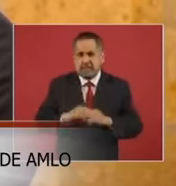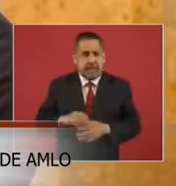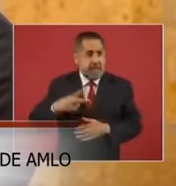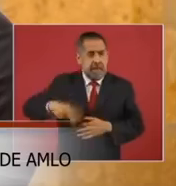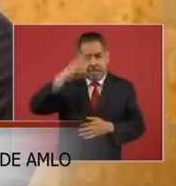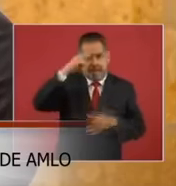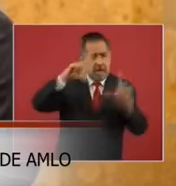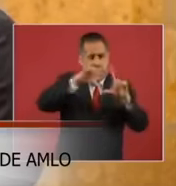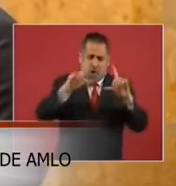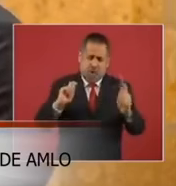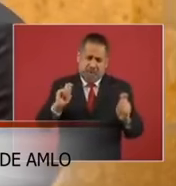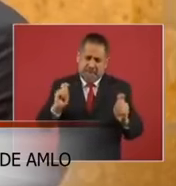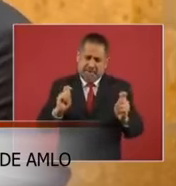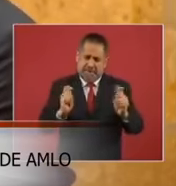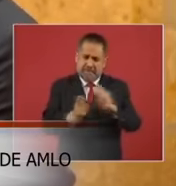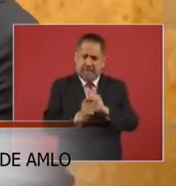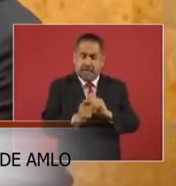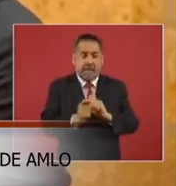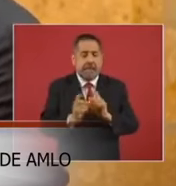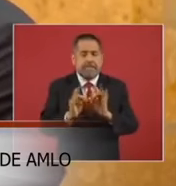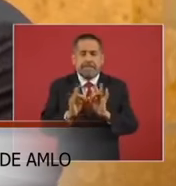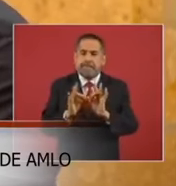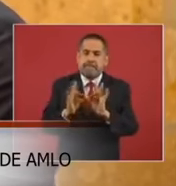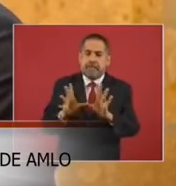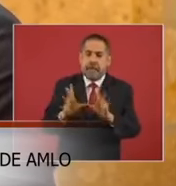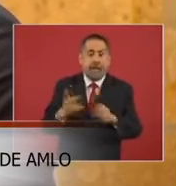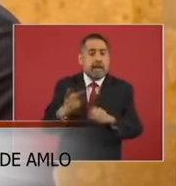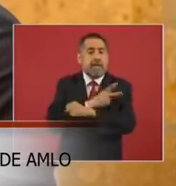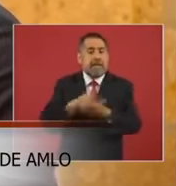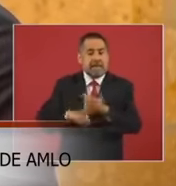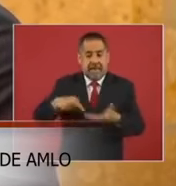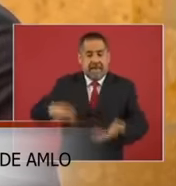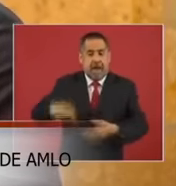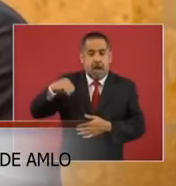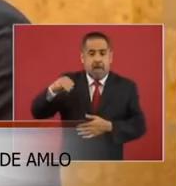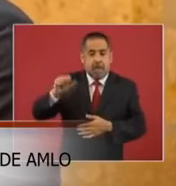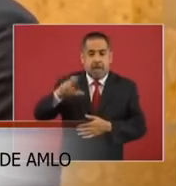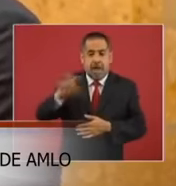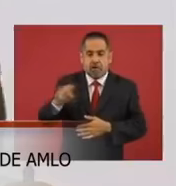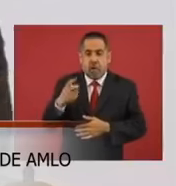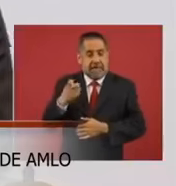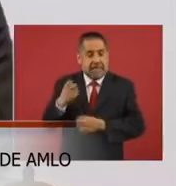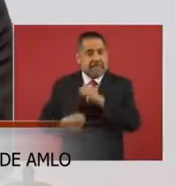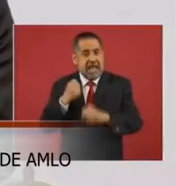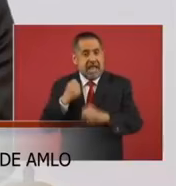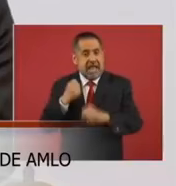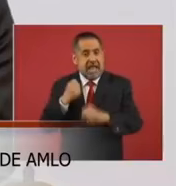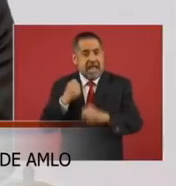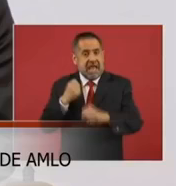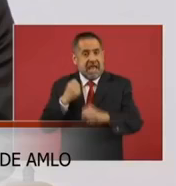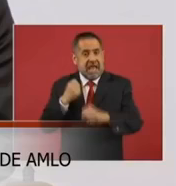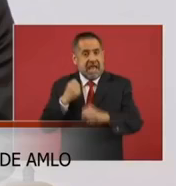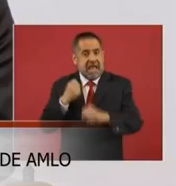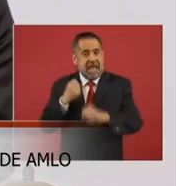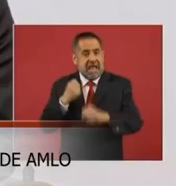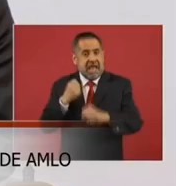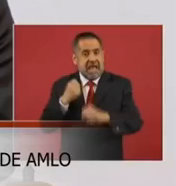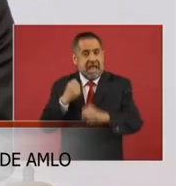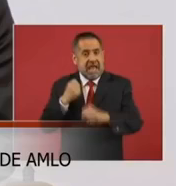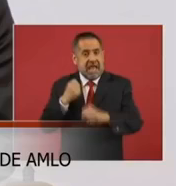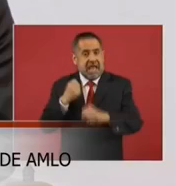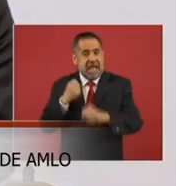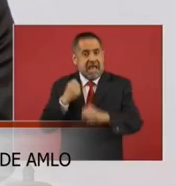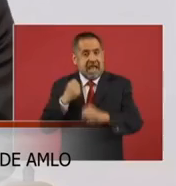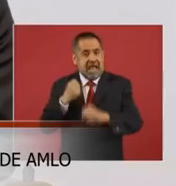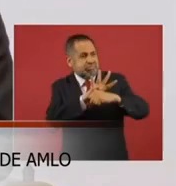eso lo mantiene con una alta aceptación todavía de aprobación, porque anda por el orden del 60%. Él refiere el 70%, se va a la encuesta más